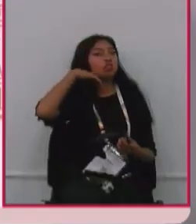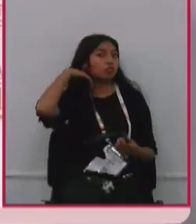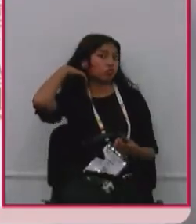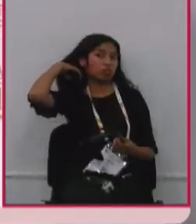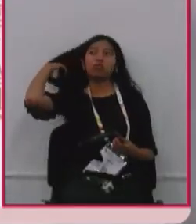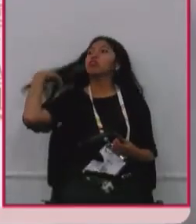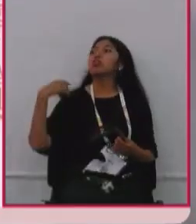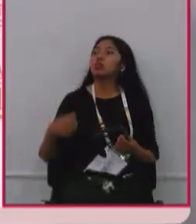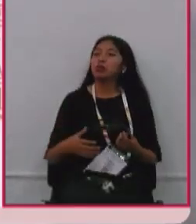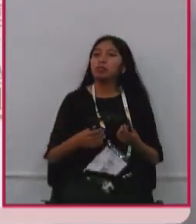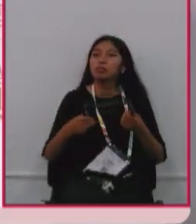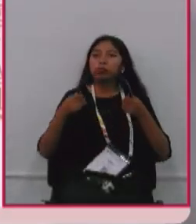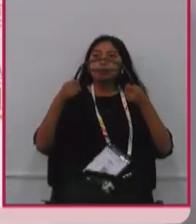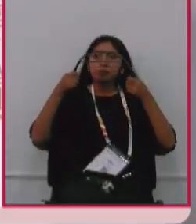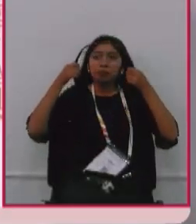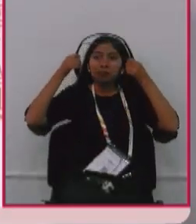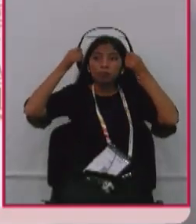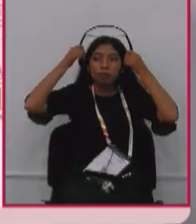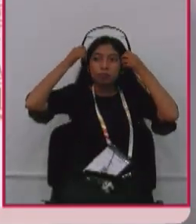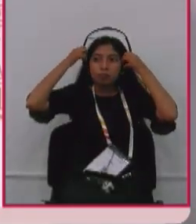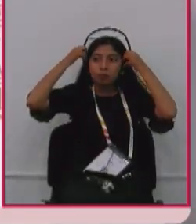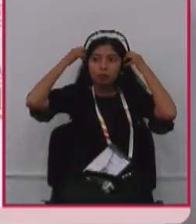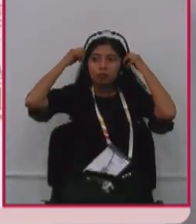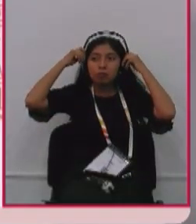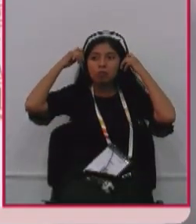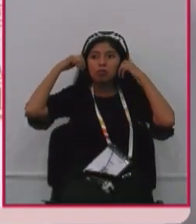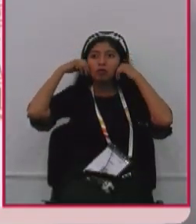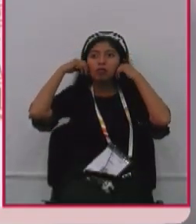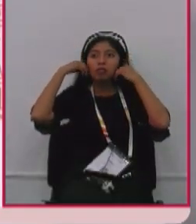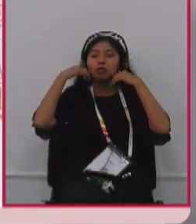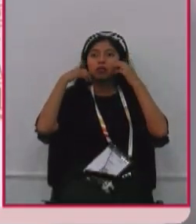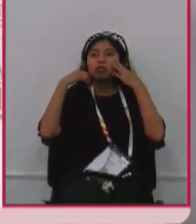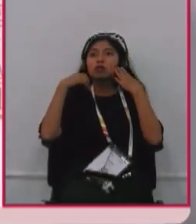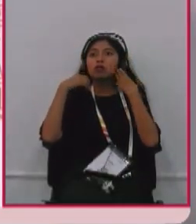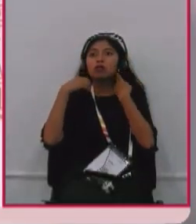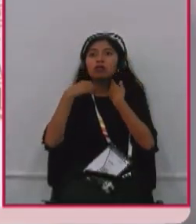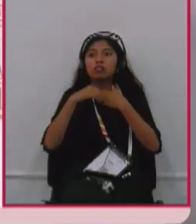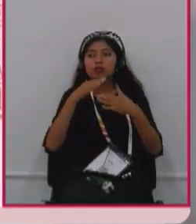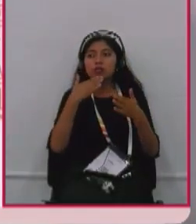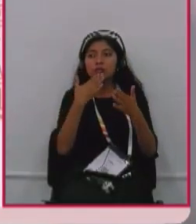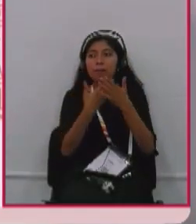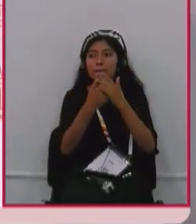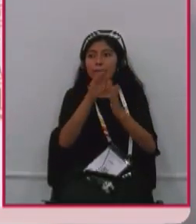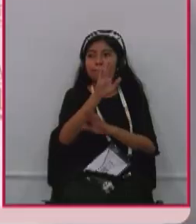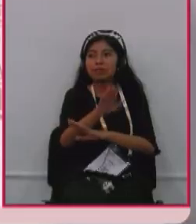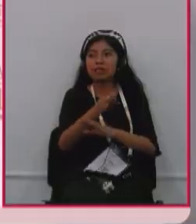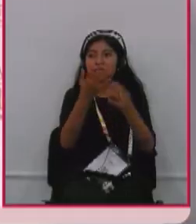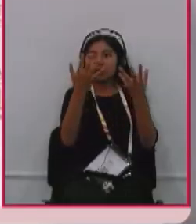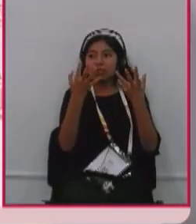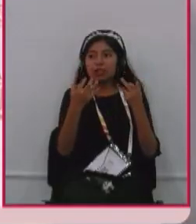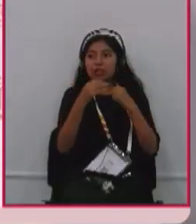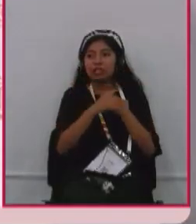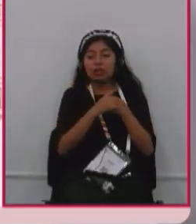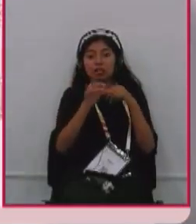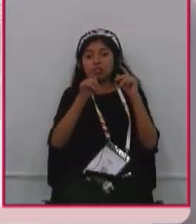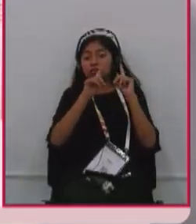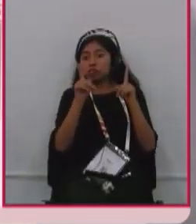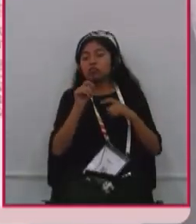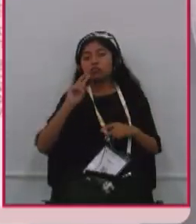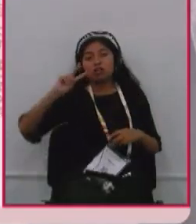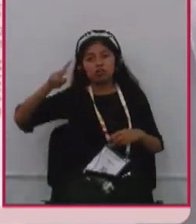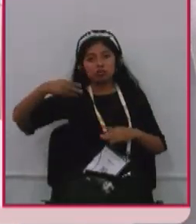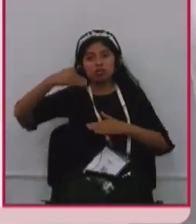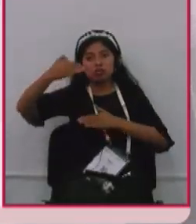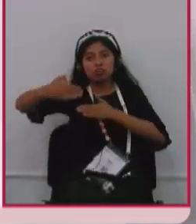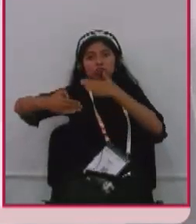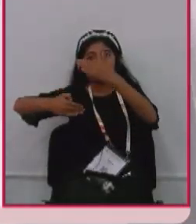Sí, buenas tardes. Quería consultarte, disculpe Pedro, si en esta segunda etapa que ustedes están